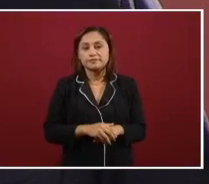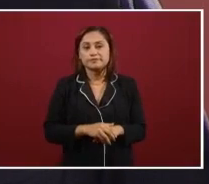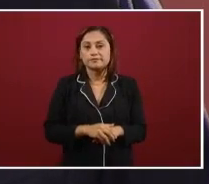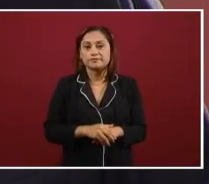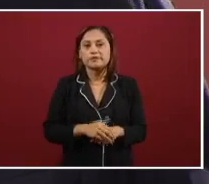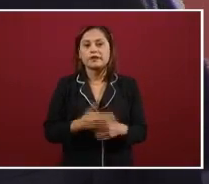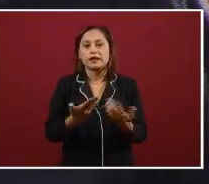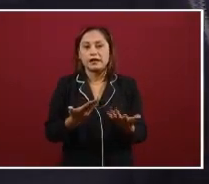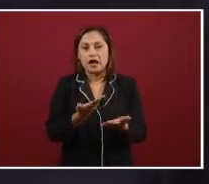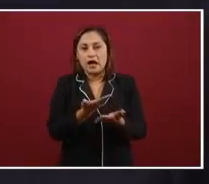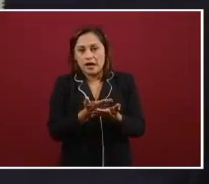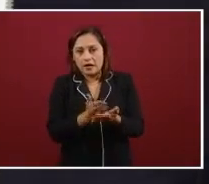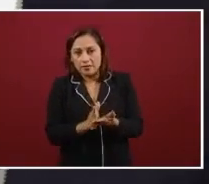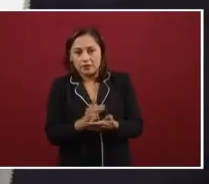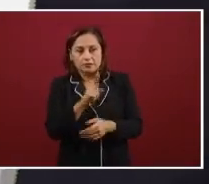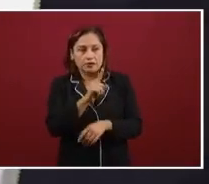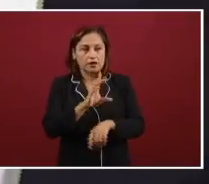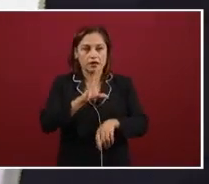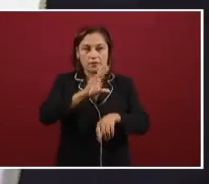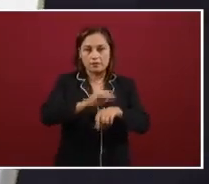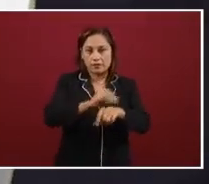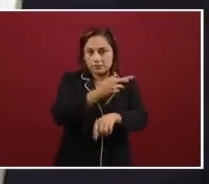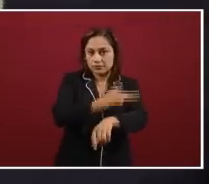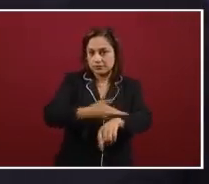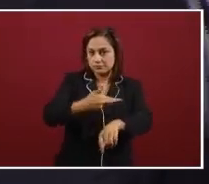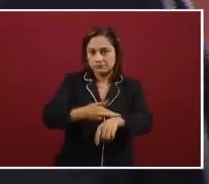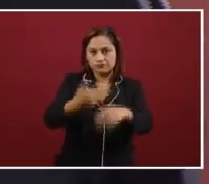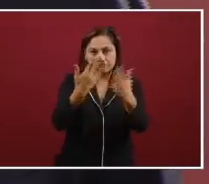tiene todavía el permiso